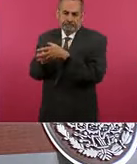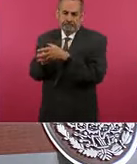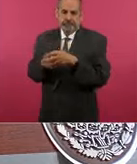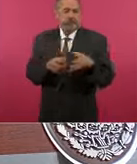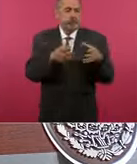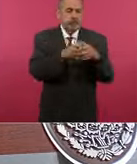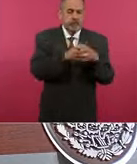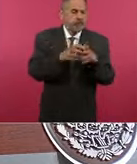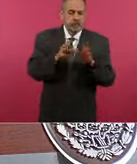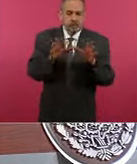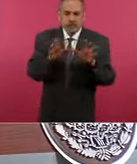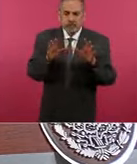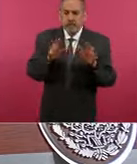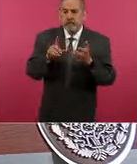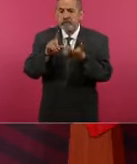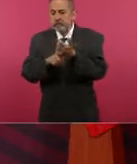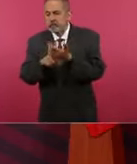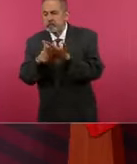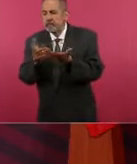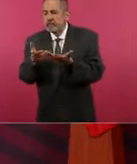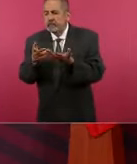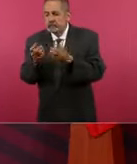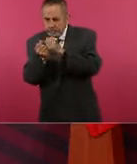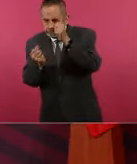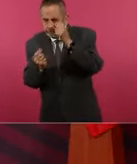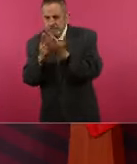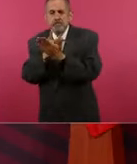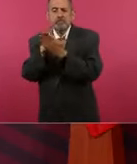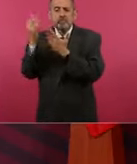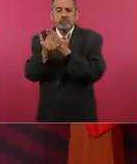hay que ver qué proyecto